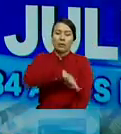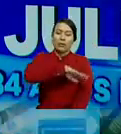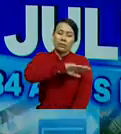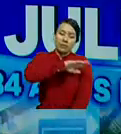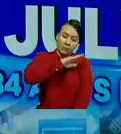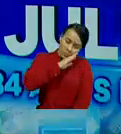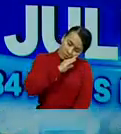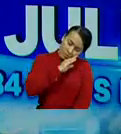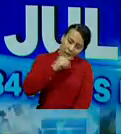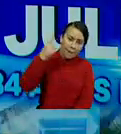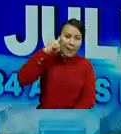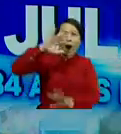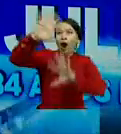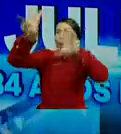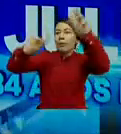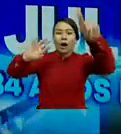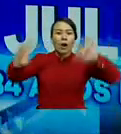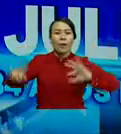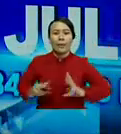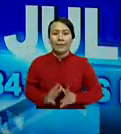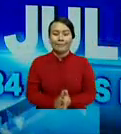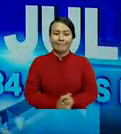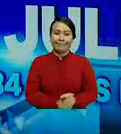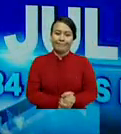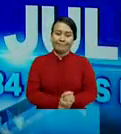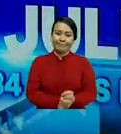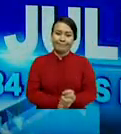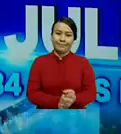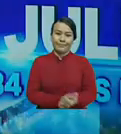para cometer su fechoría.